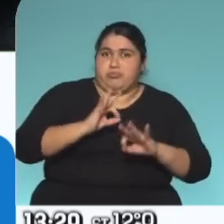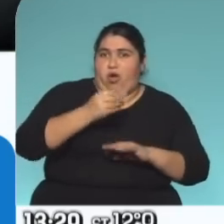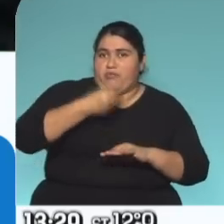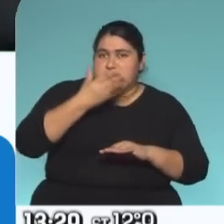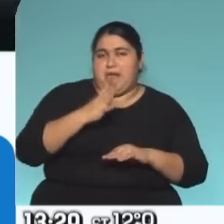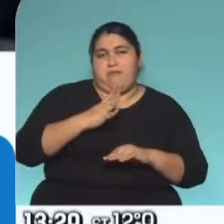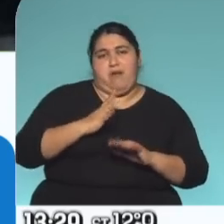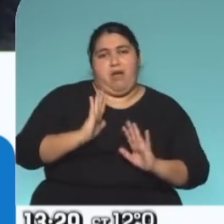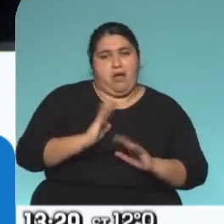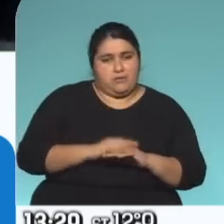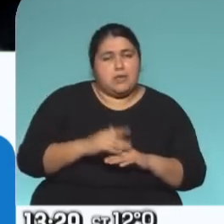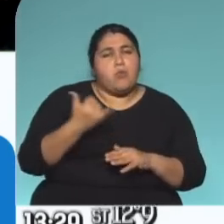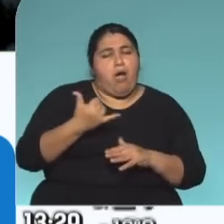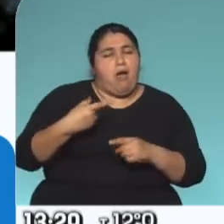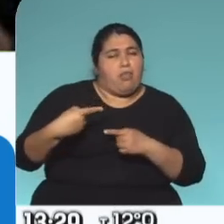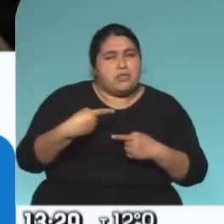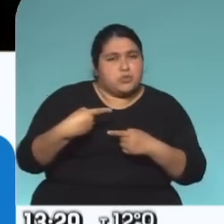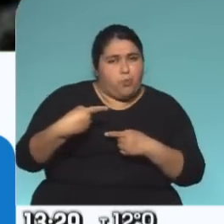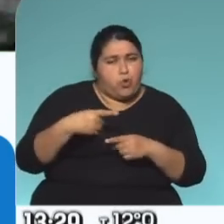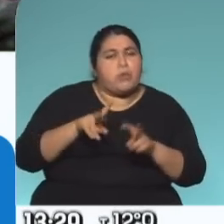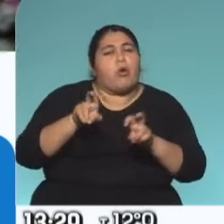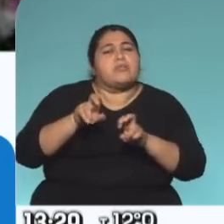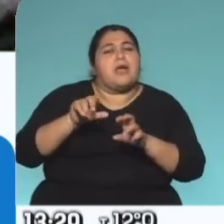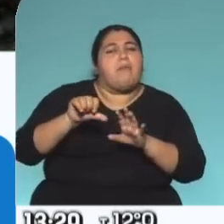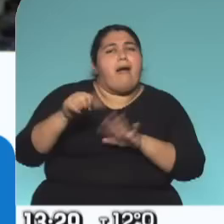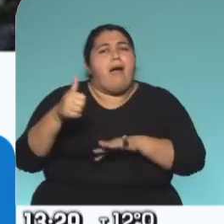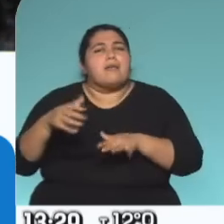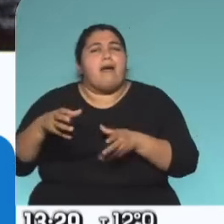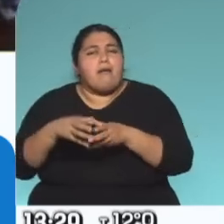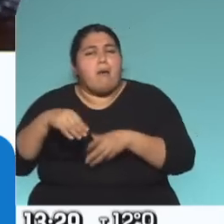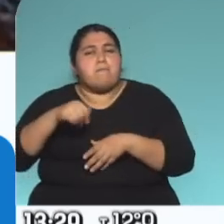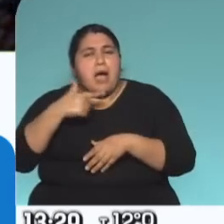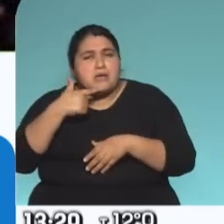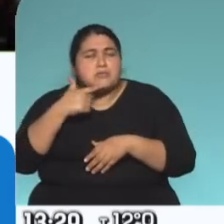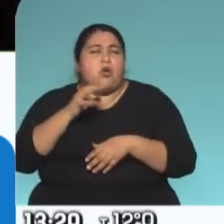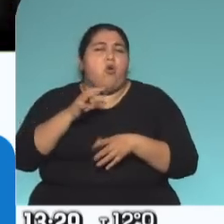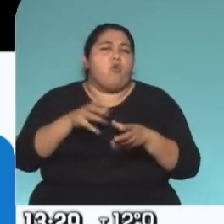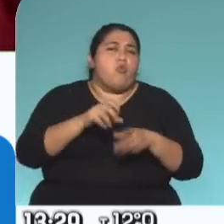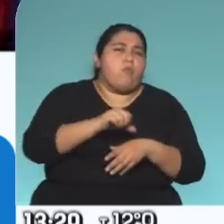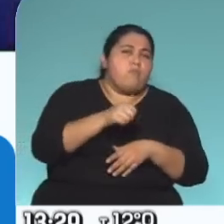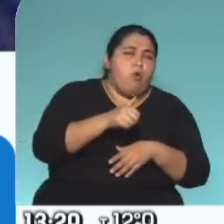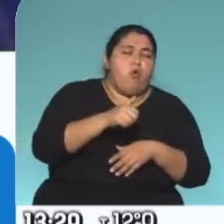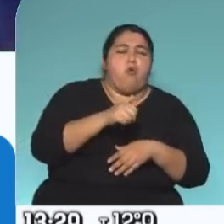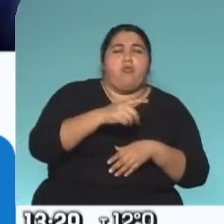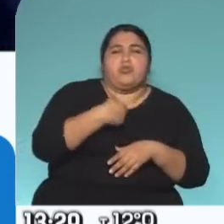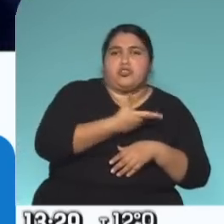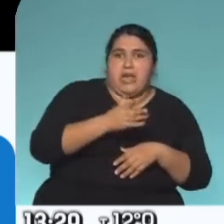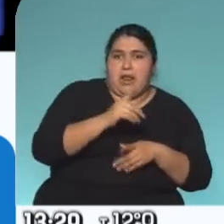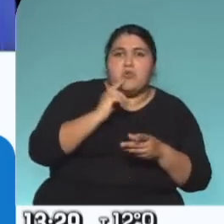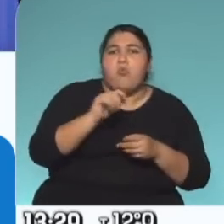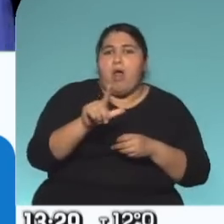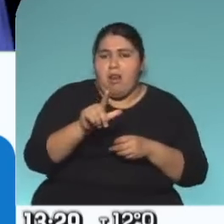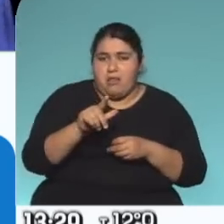está en disputa la victoria del movimiento al socialismo en primera vuelta y dependiendo si